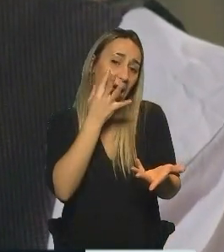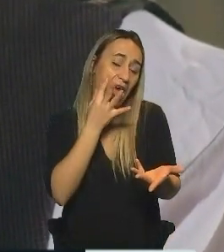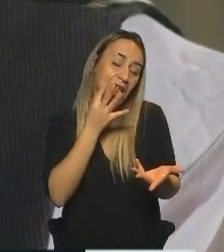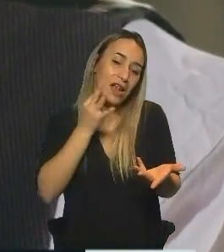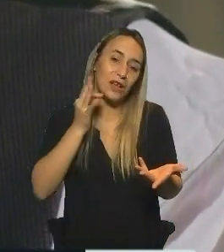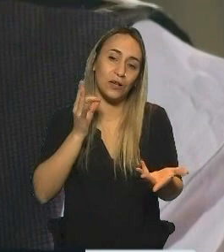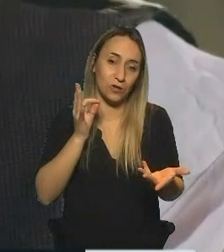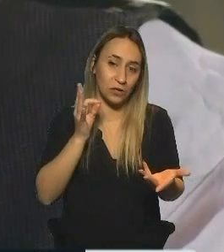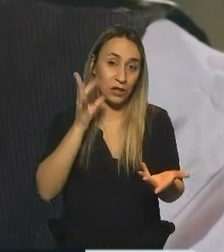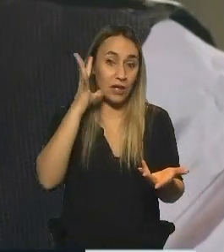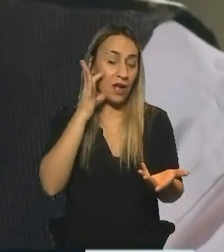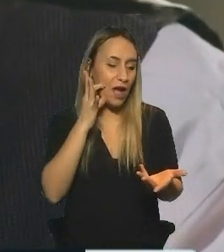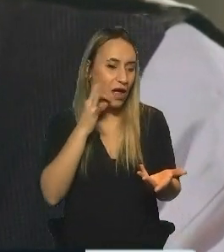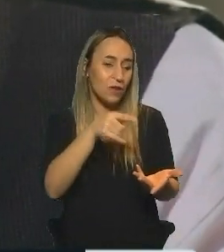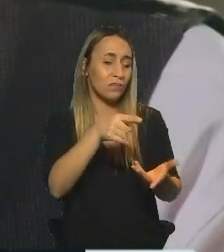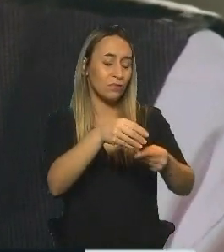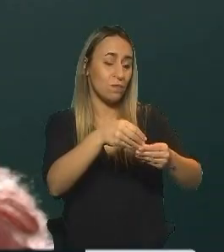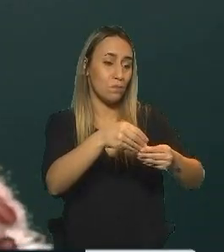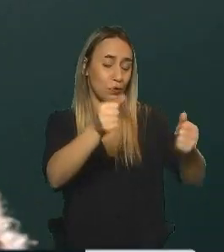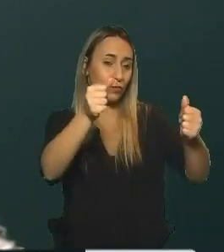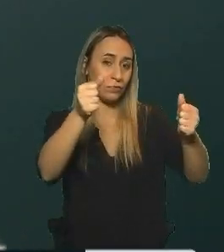algo de lo perdido.